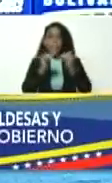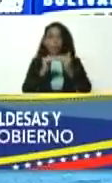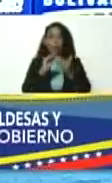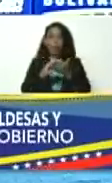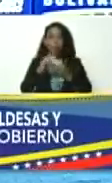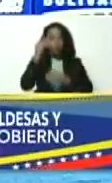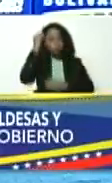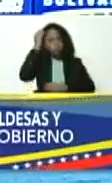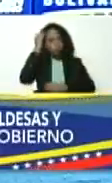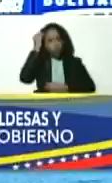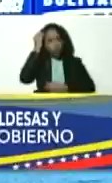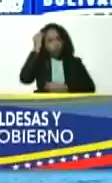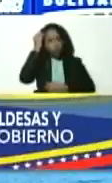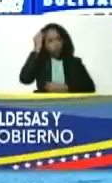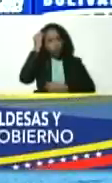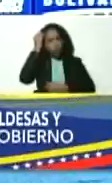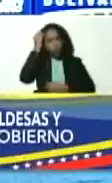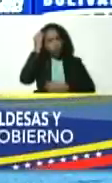pensamientos